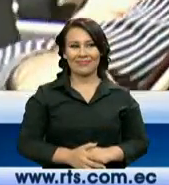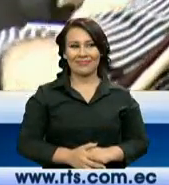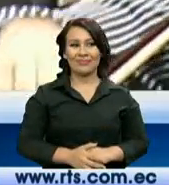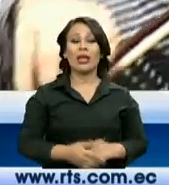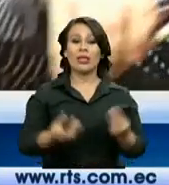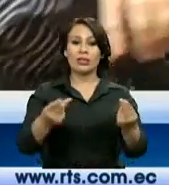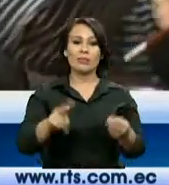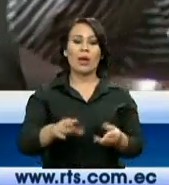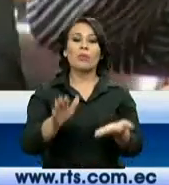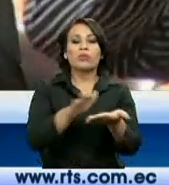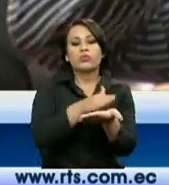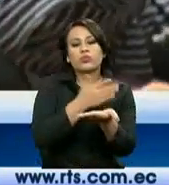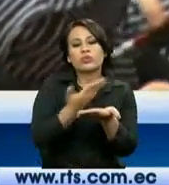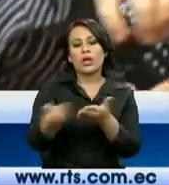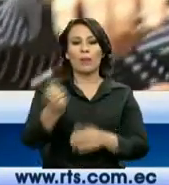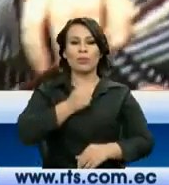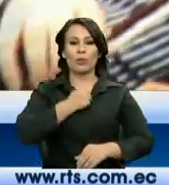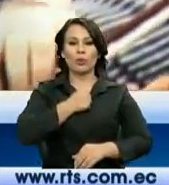Pasillos.